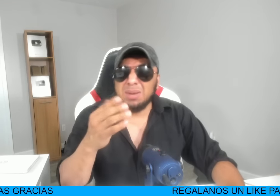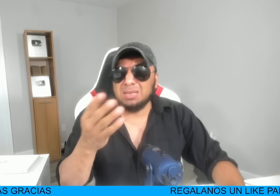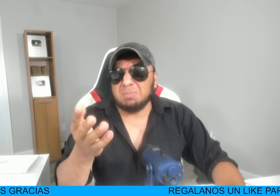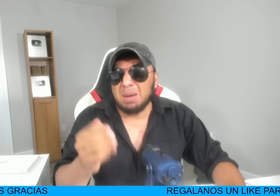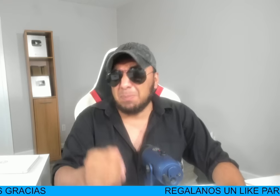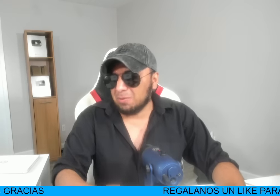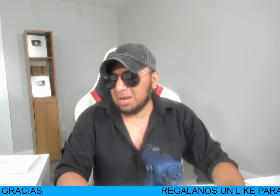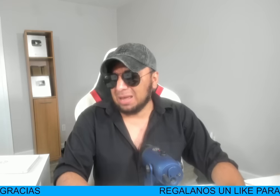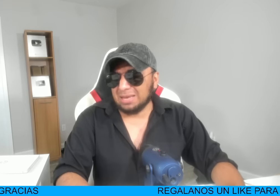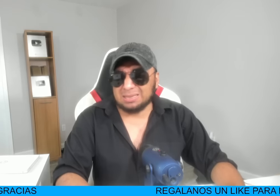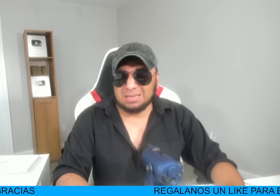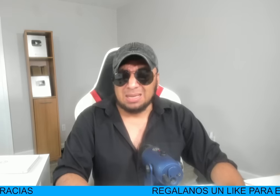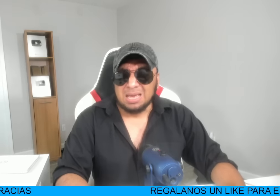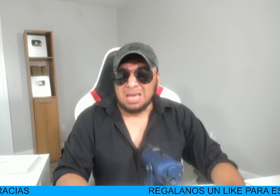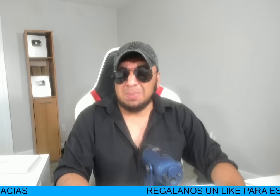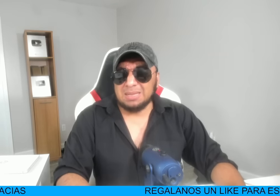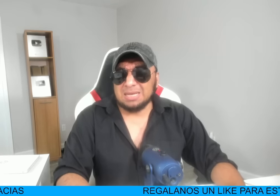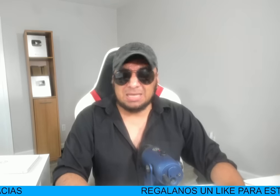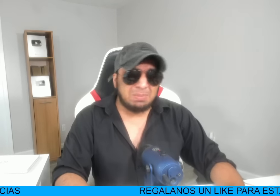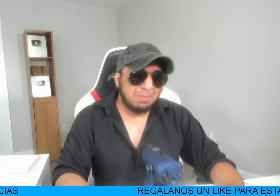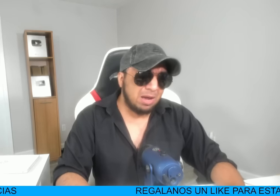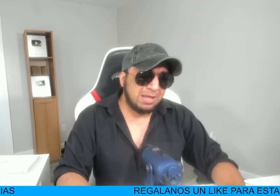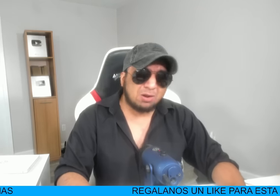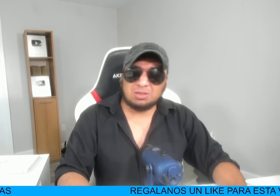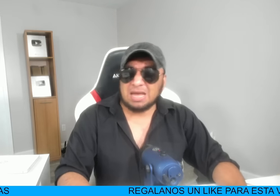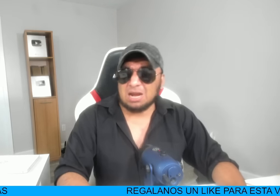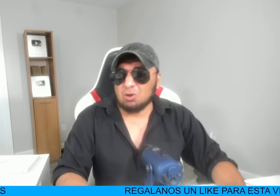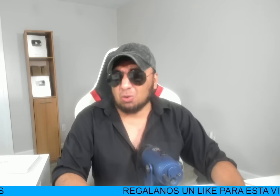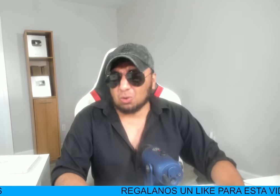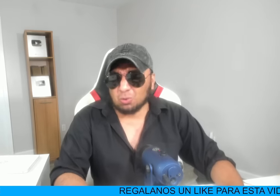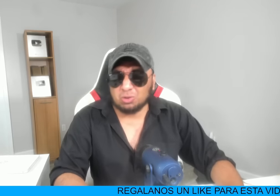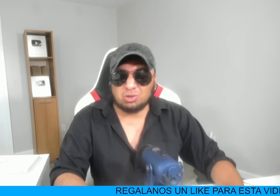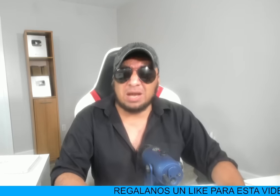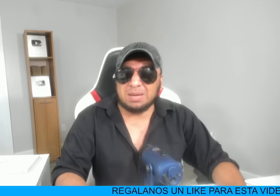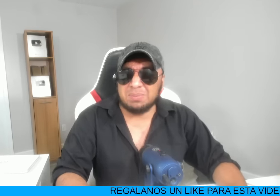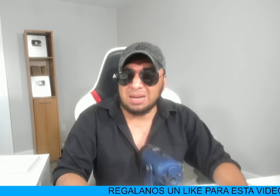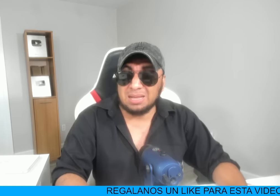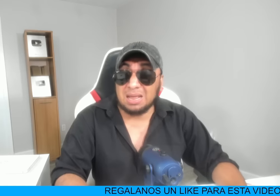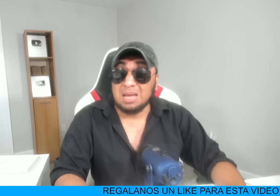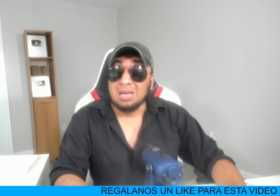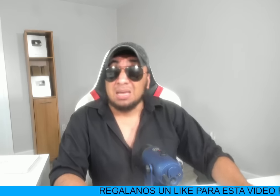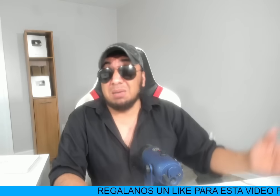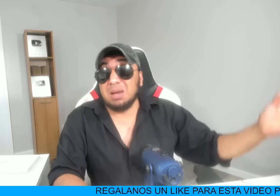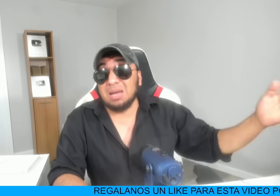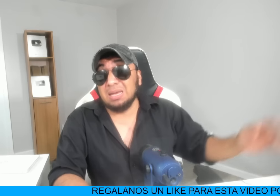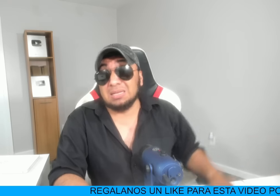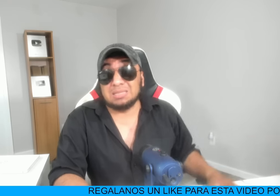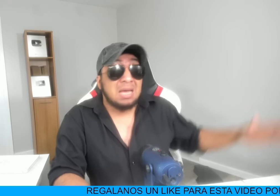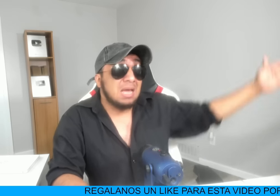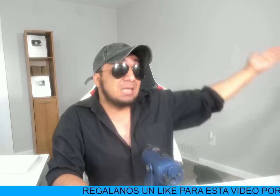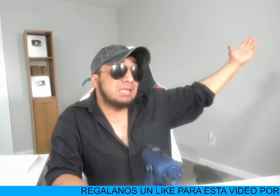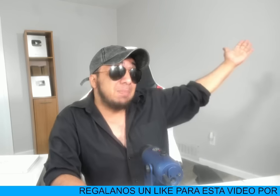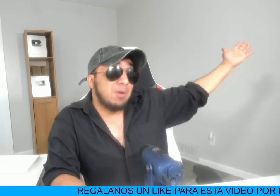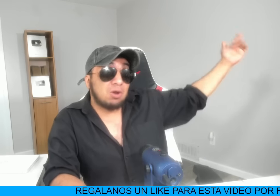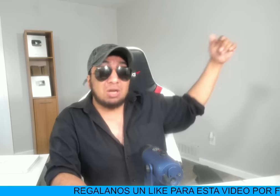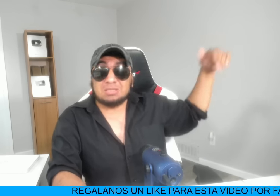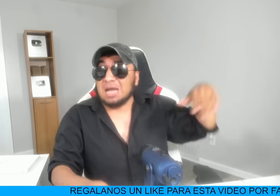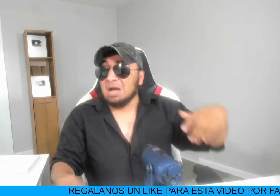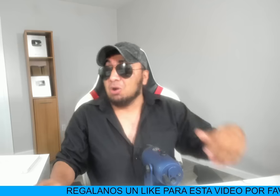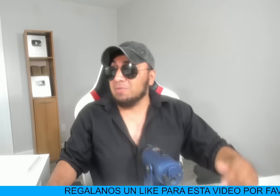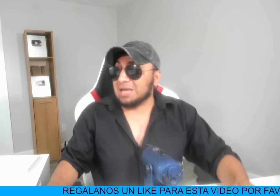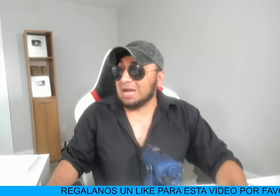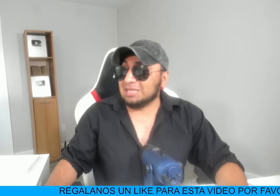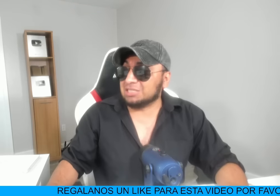qué mente más pobre la de este. En vez de decir vamos a derrotar a los corruptos, la criminalidad, imagínense ese tipo de